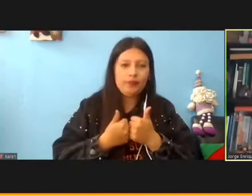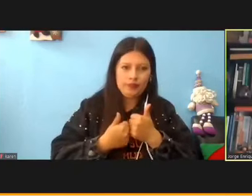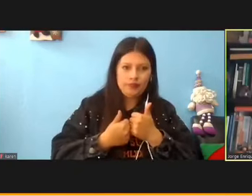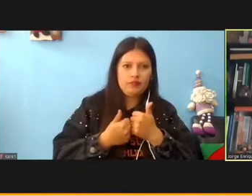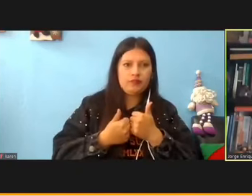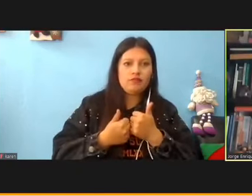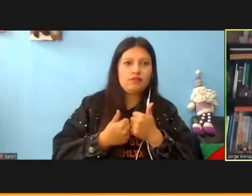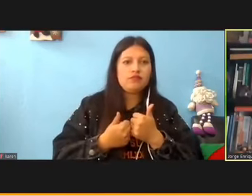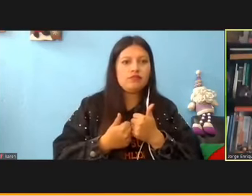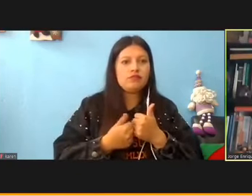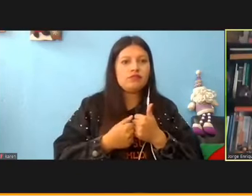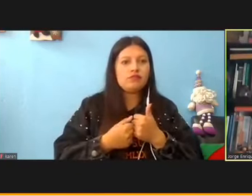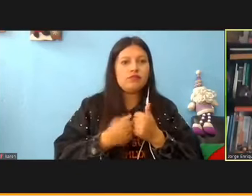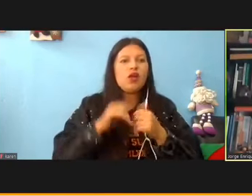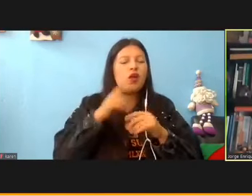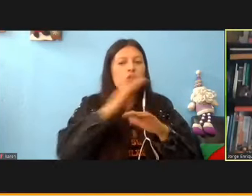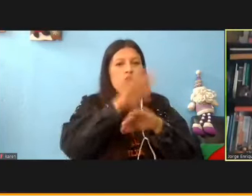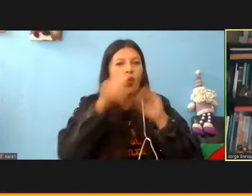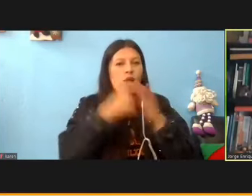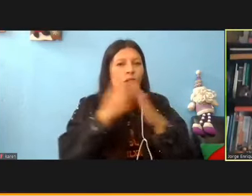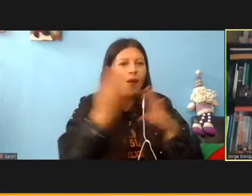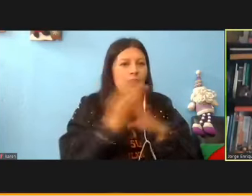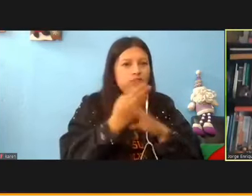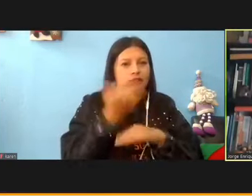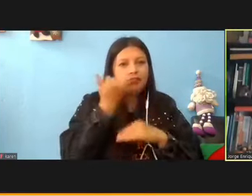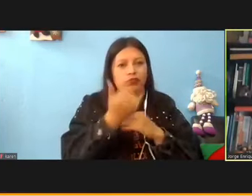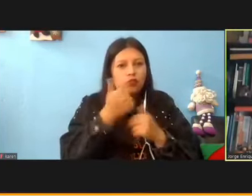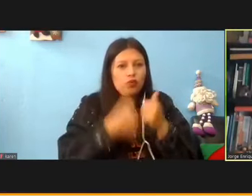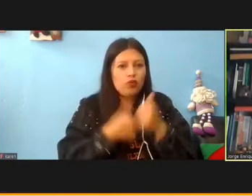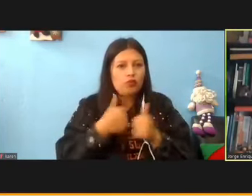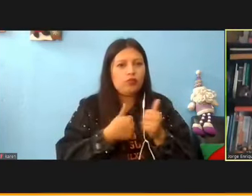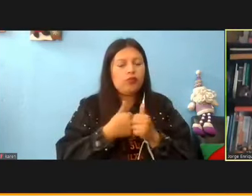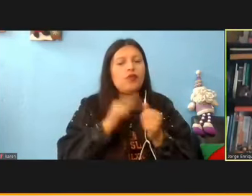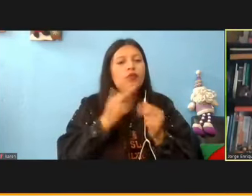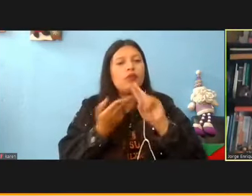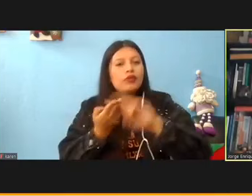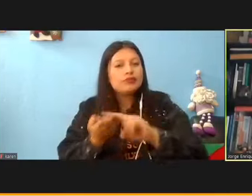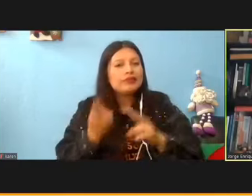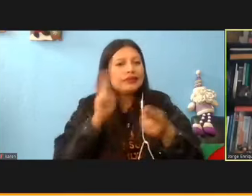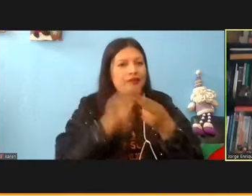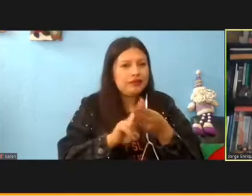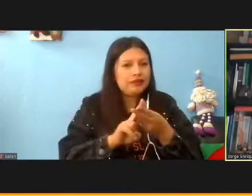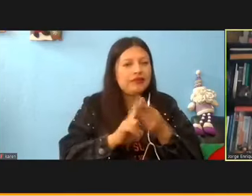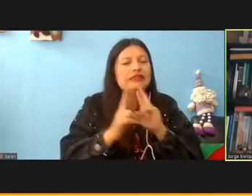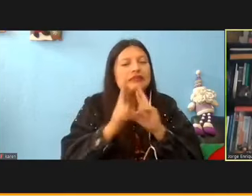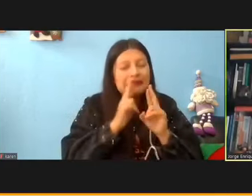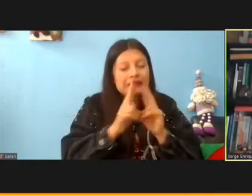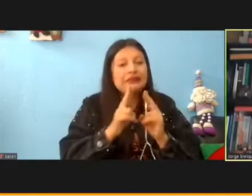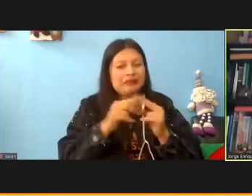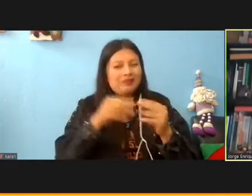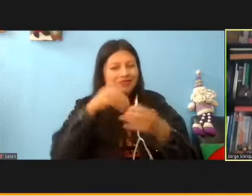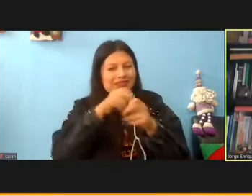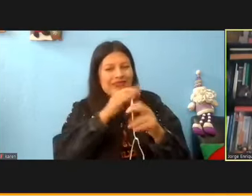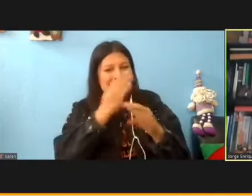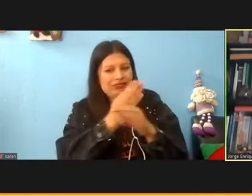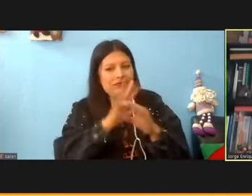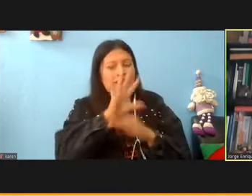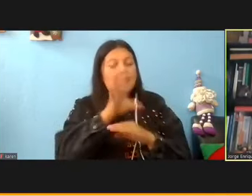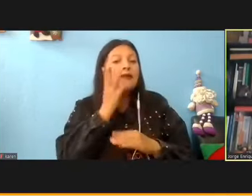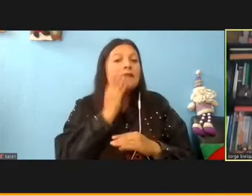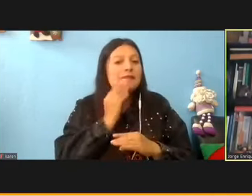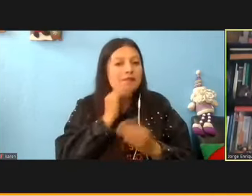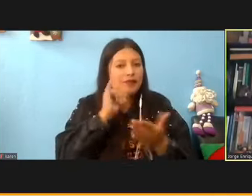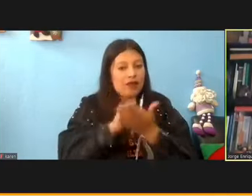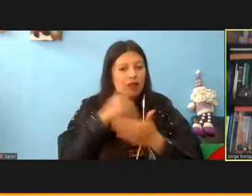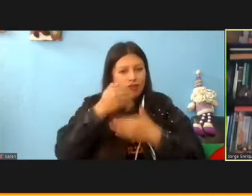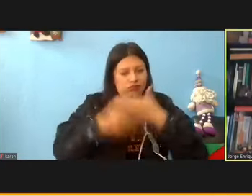de pregunta y problematización, está la relación tensionante entre estas experiencias que ya han